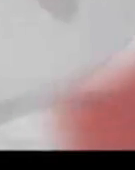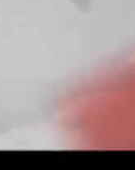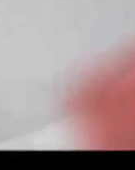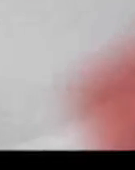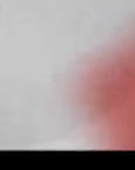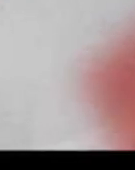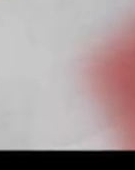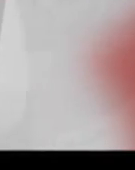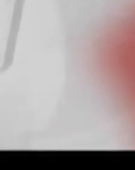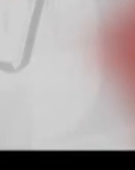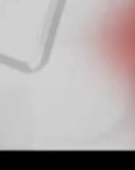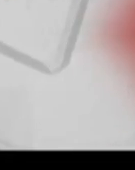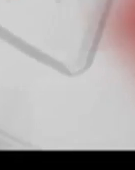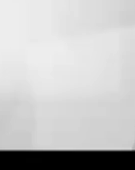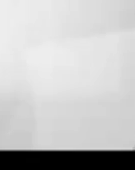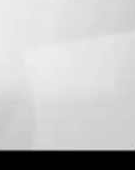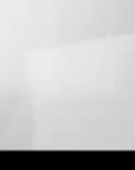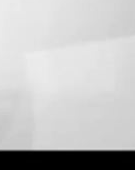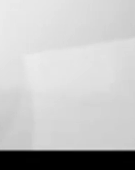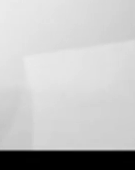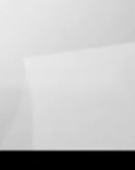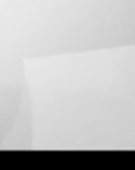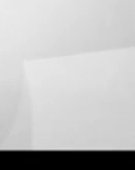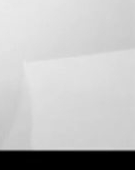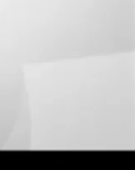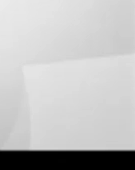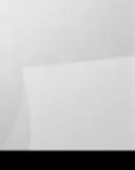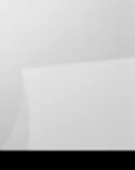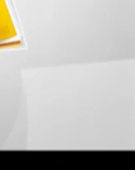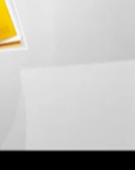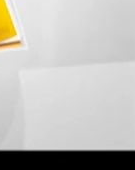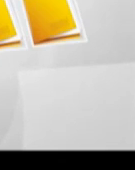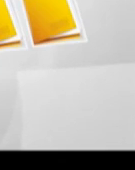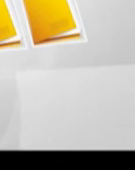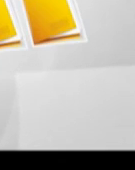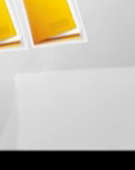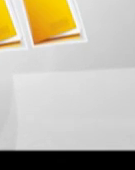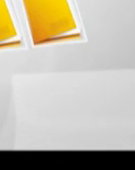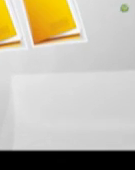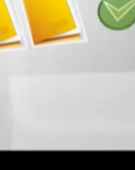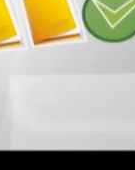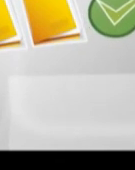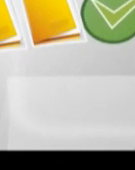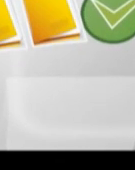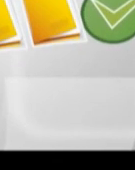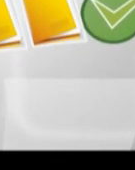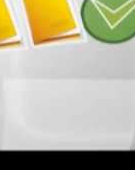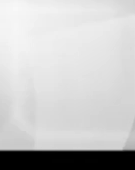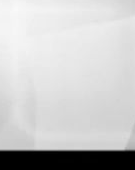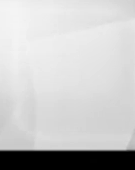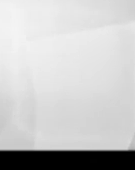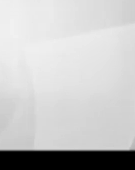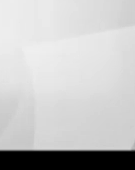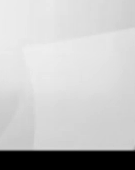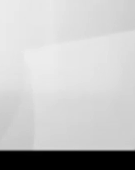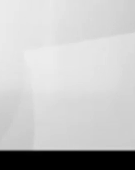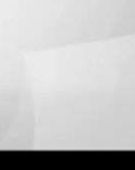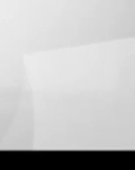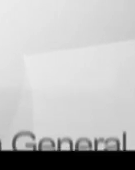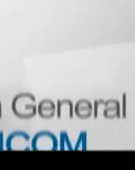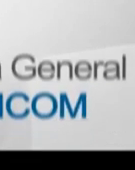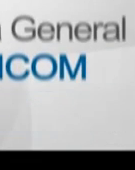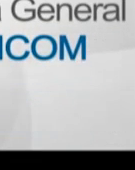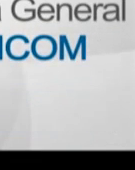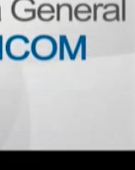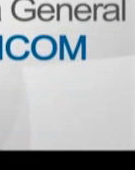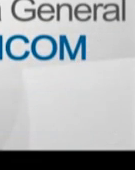comunicacionales. Paso 1. Arcotel entrega hasta 5 expedientes de los concursantes mejor puntuados por cada frecuencia